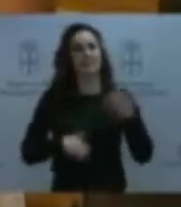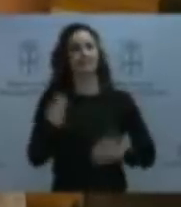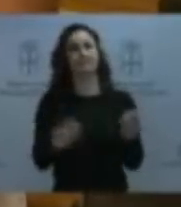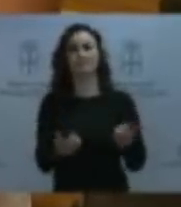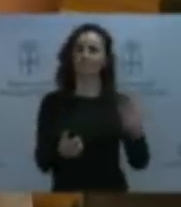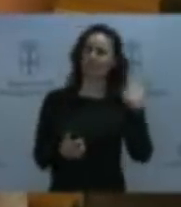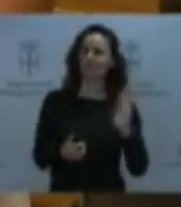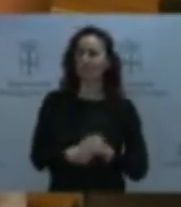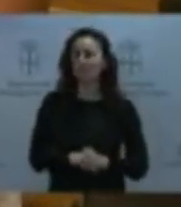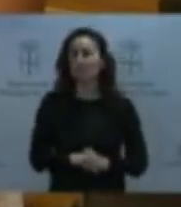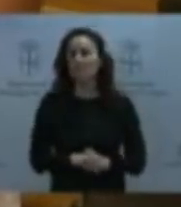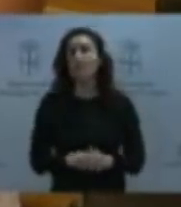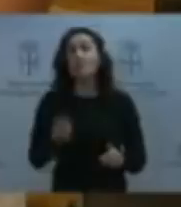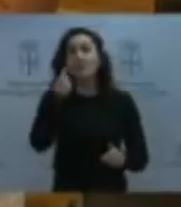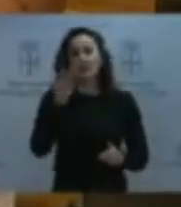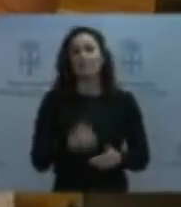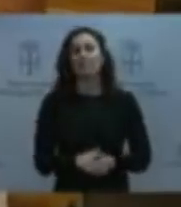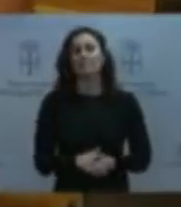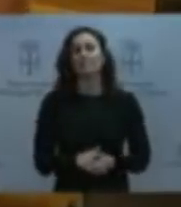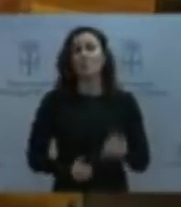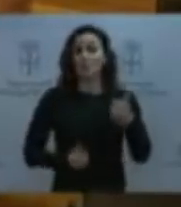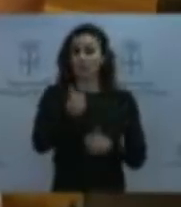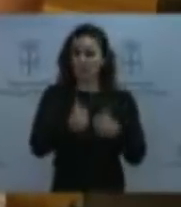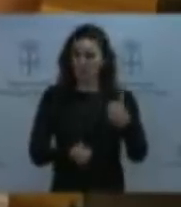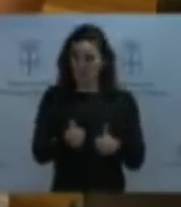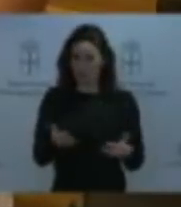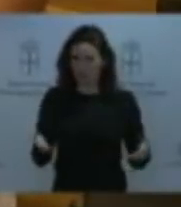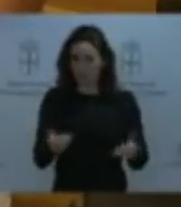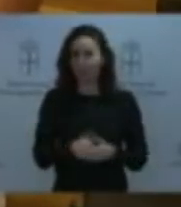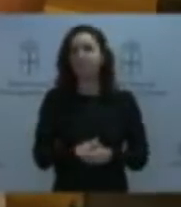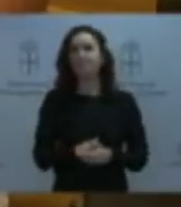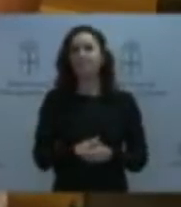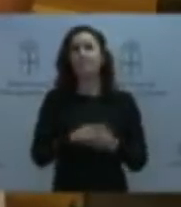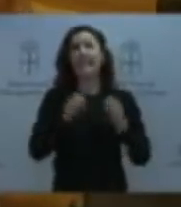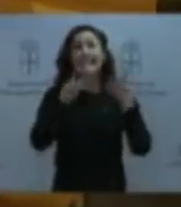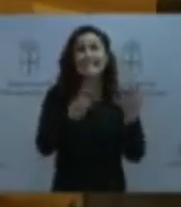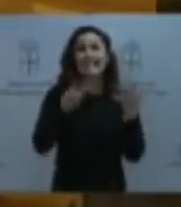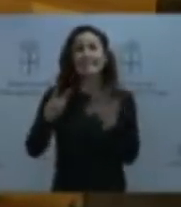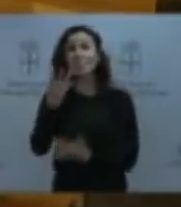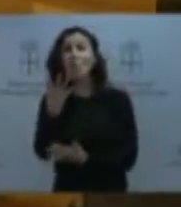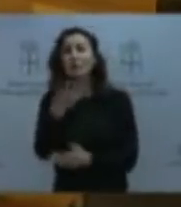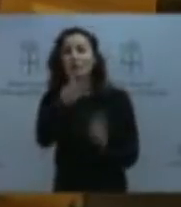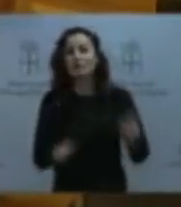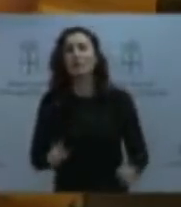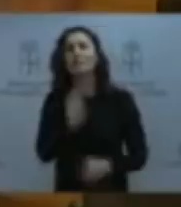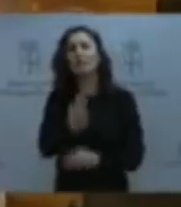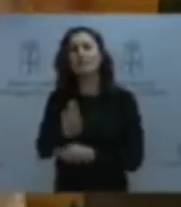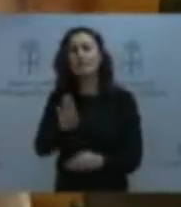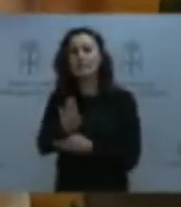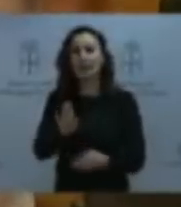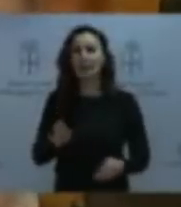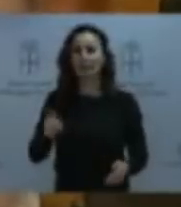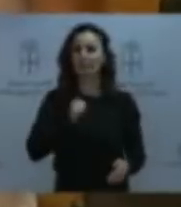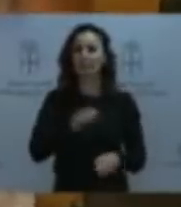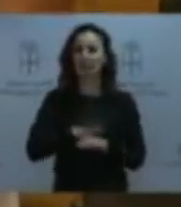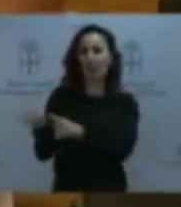Una oposición a la que se presentaban 774 personas. La oportunidad de atraer personal a plazas